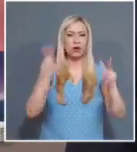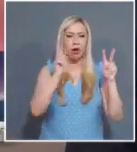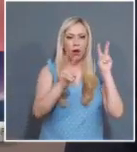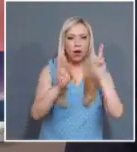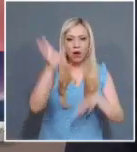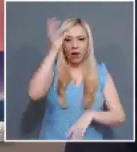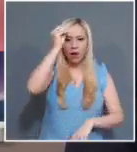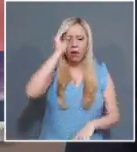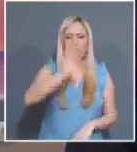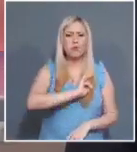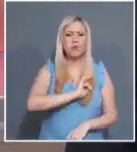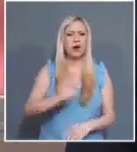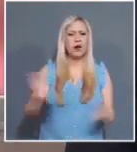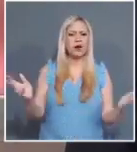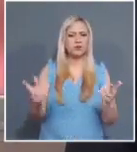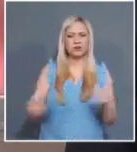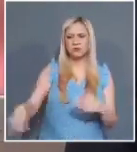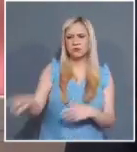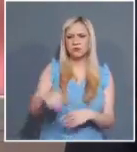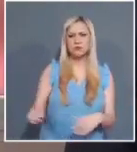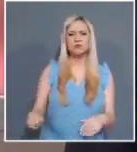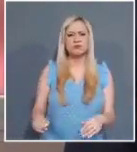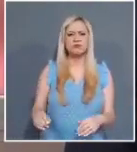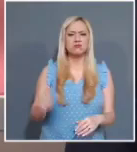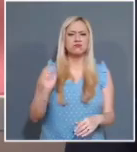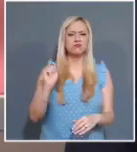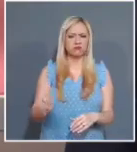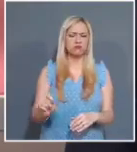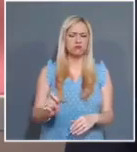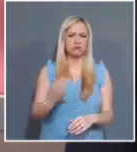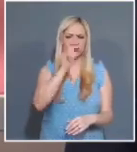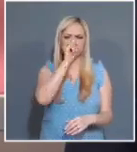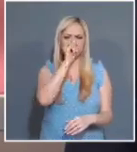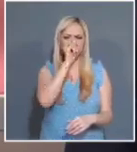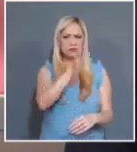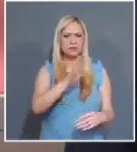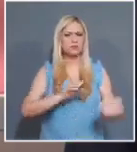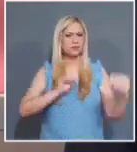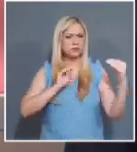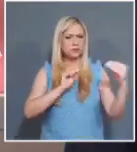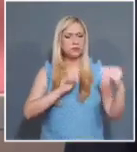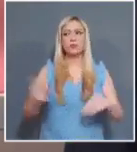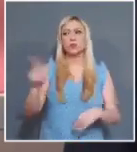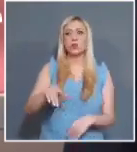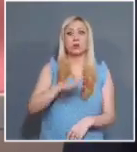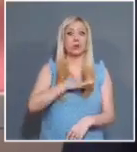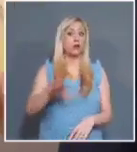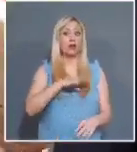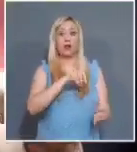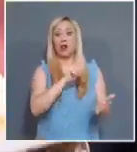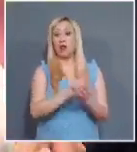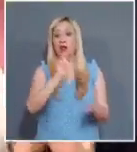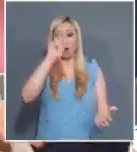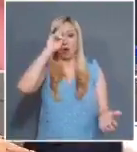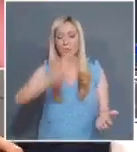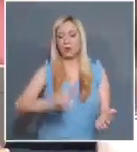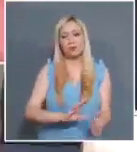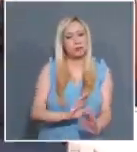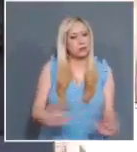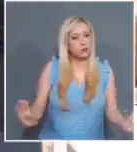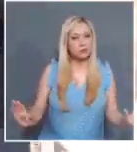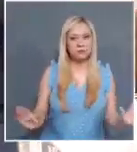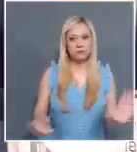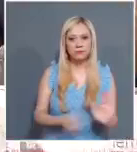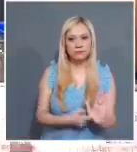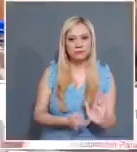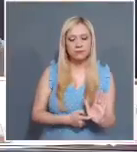hacia atrás de resistencia ante la decadencia que nos amenaza. La ministra destacó que debe haber un análisis detallado de